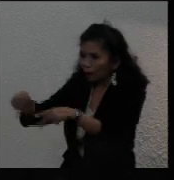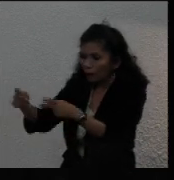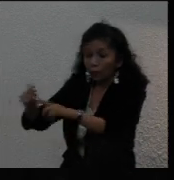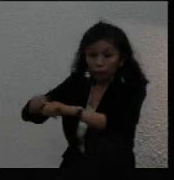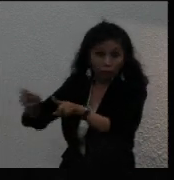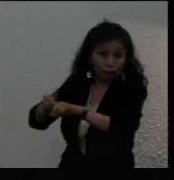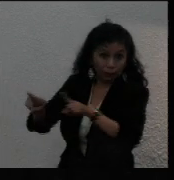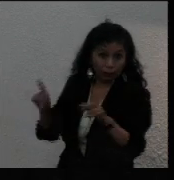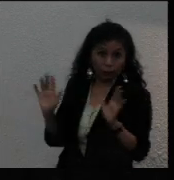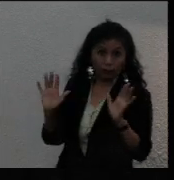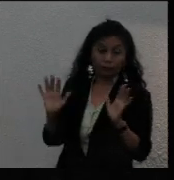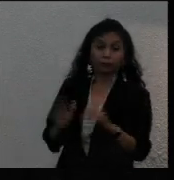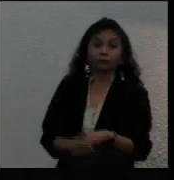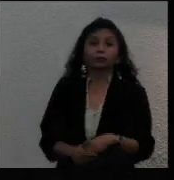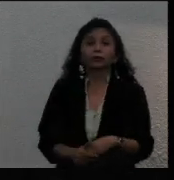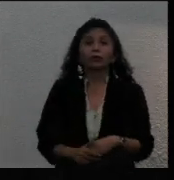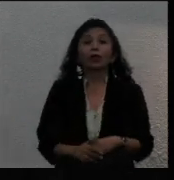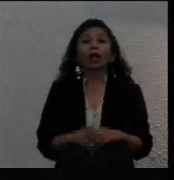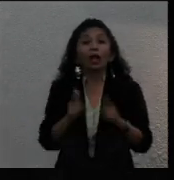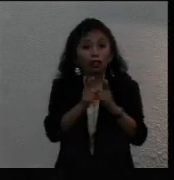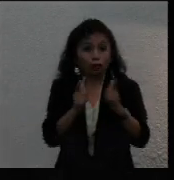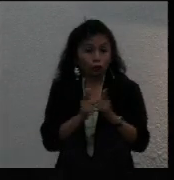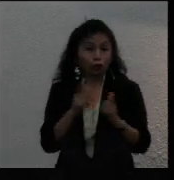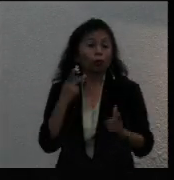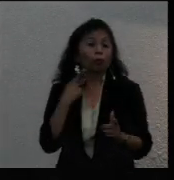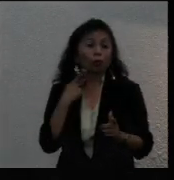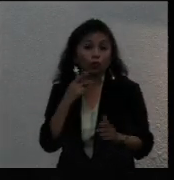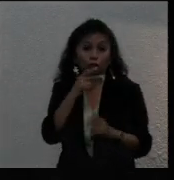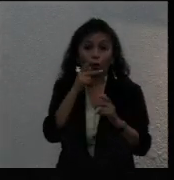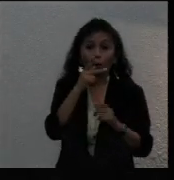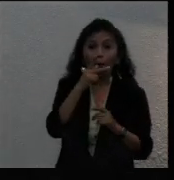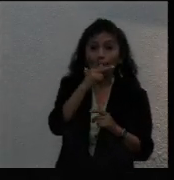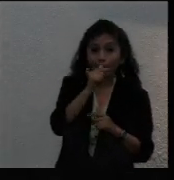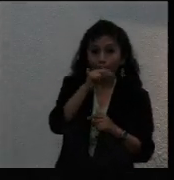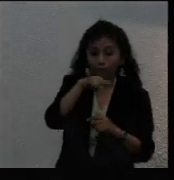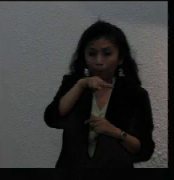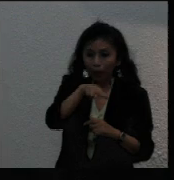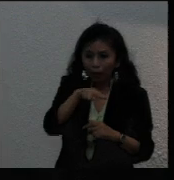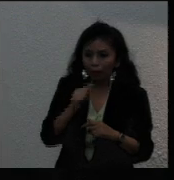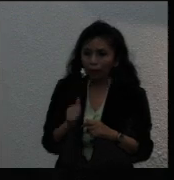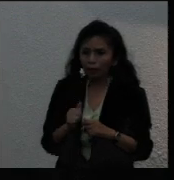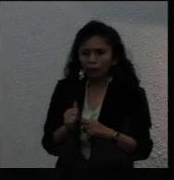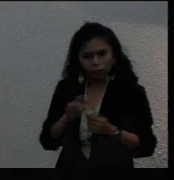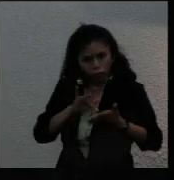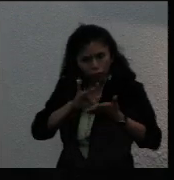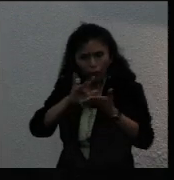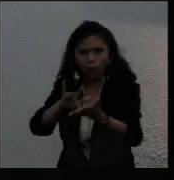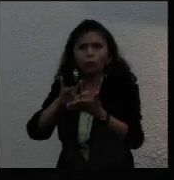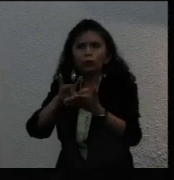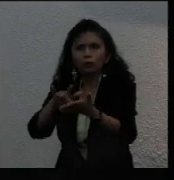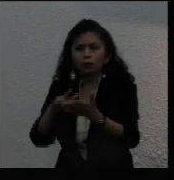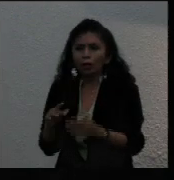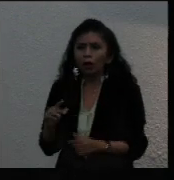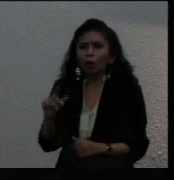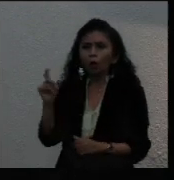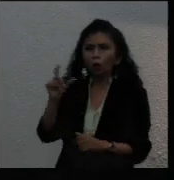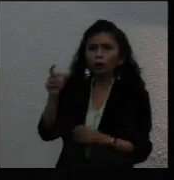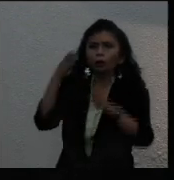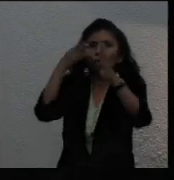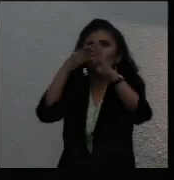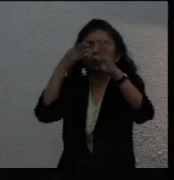variados. Acción Nacional encontrará aliados cuando se trate de mejorar las condiciones de